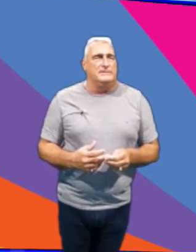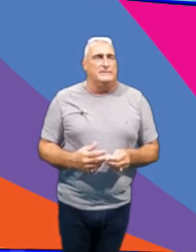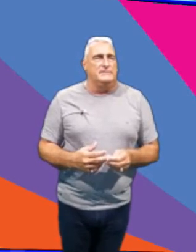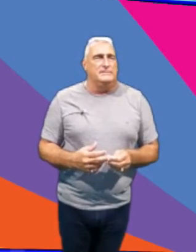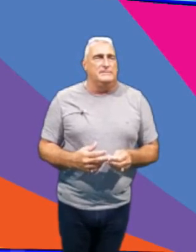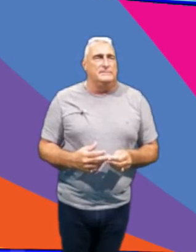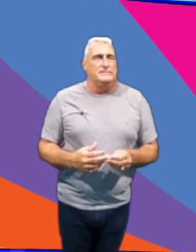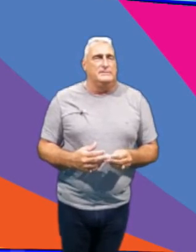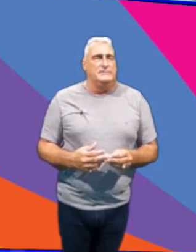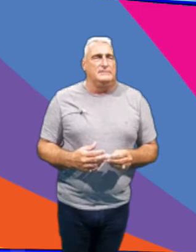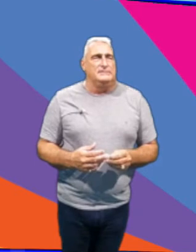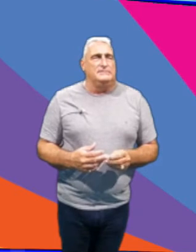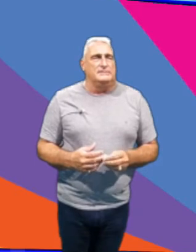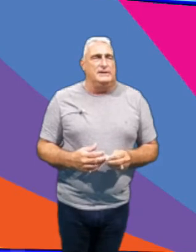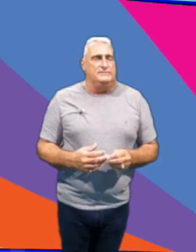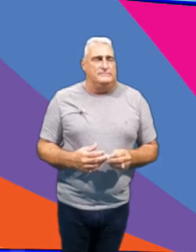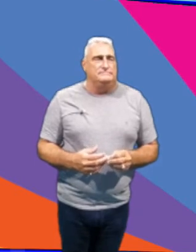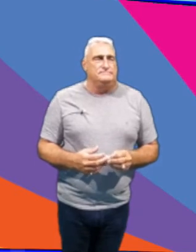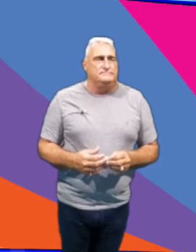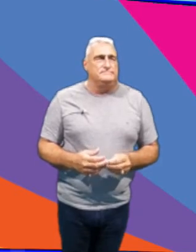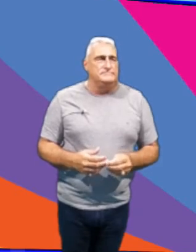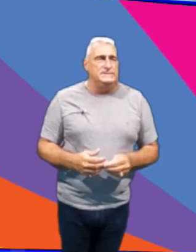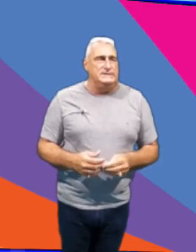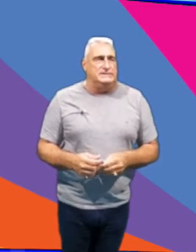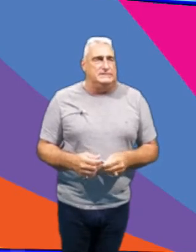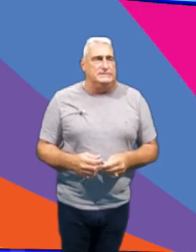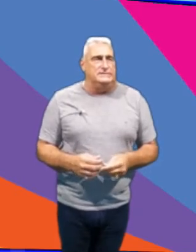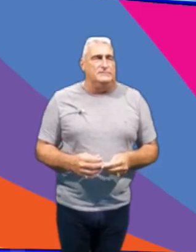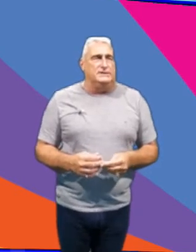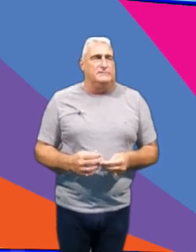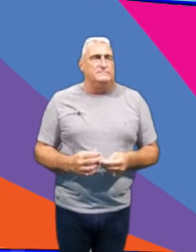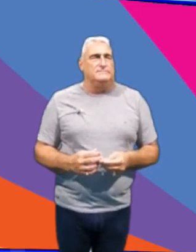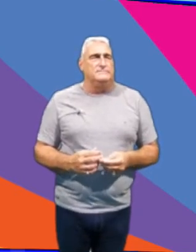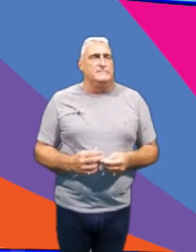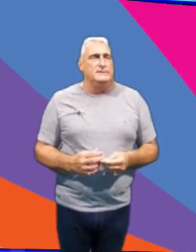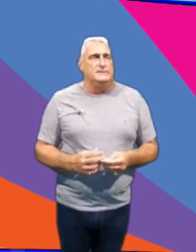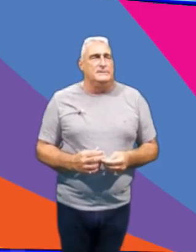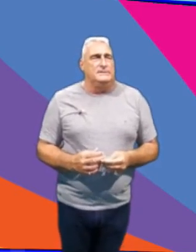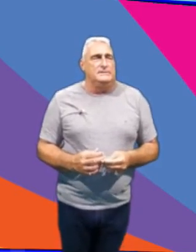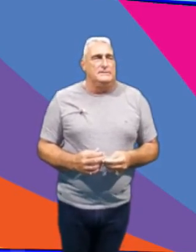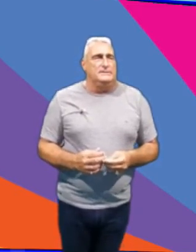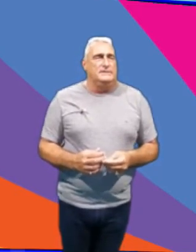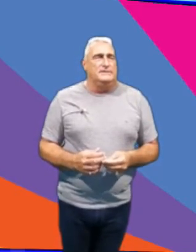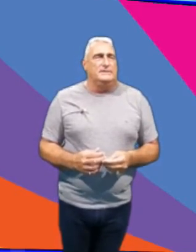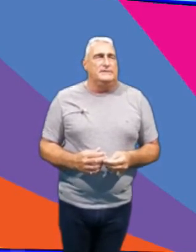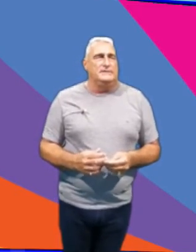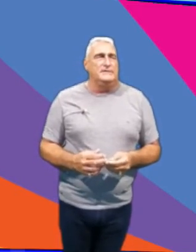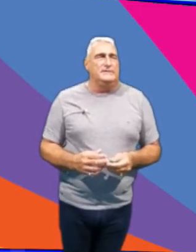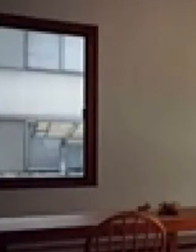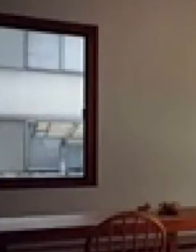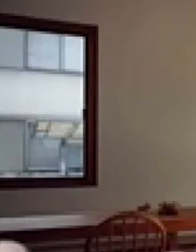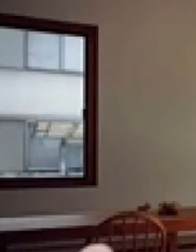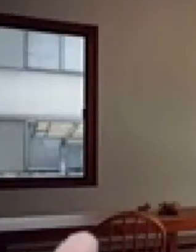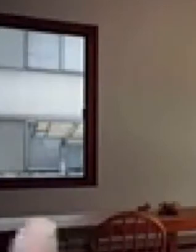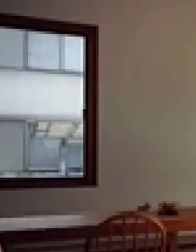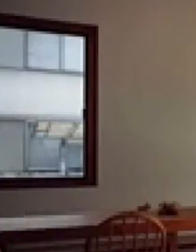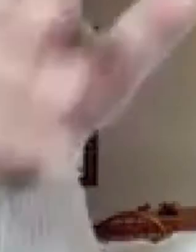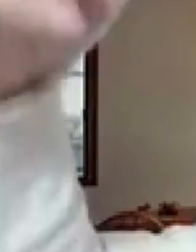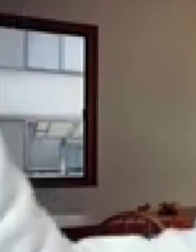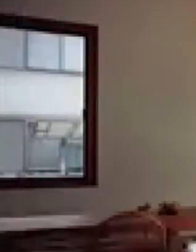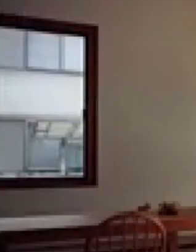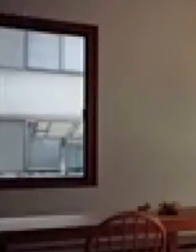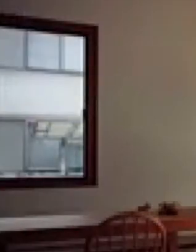desventaja. Claro. ¿Está? Sí, lo entiendo. Pero no lo va a comparar con Carolina Lozada, que